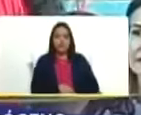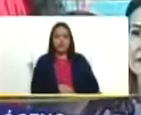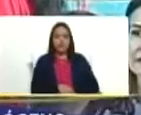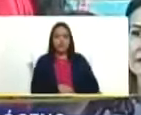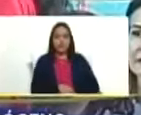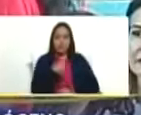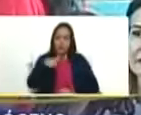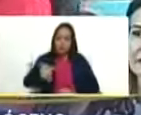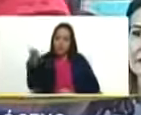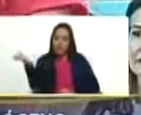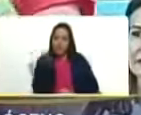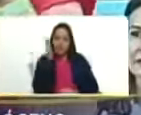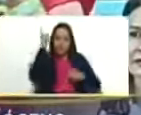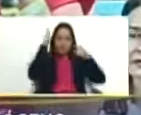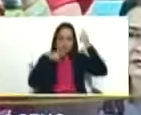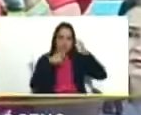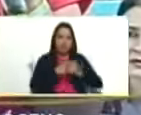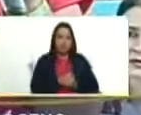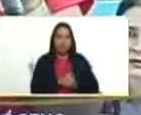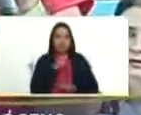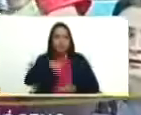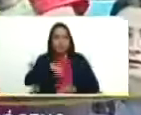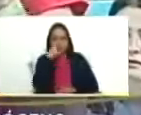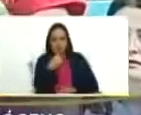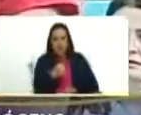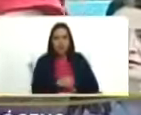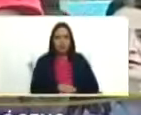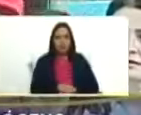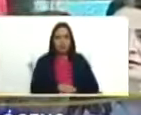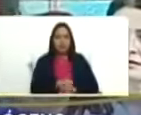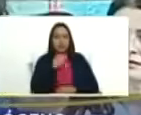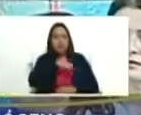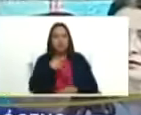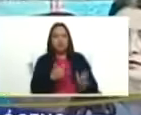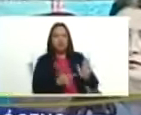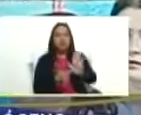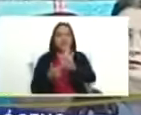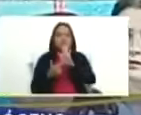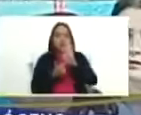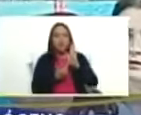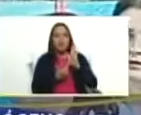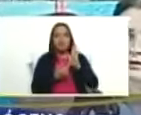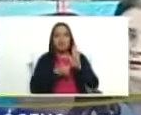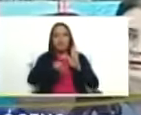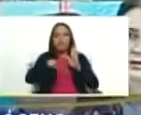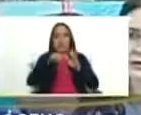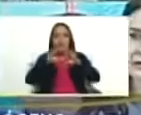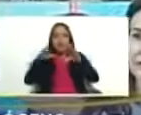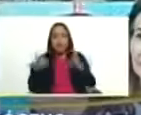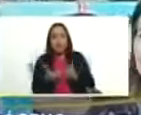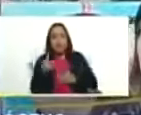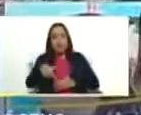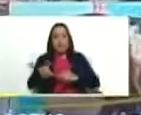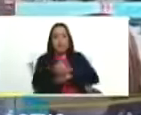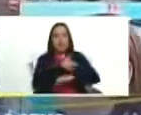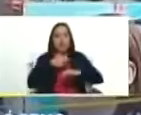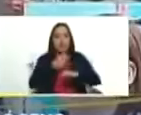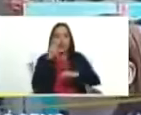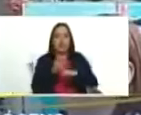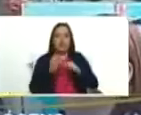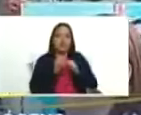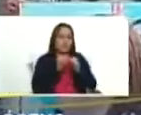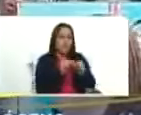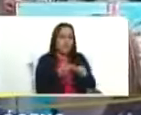pasó Chávez. Hoy podemos decir que somos un ejemplo para el mundo y que este gobierno se debe mantener igual,